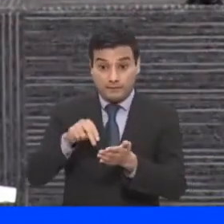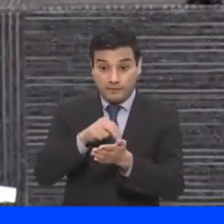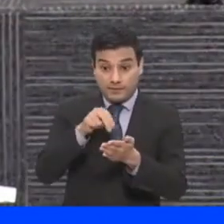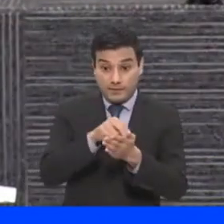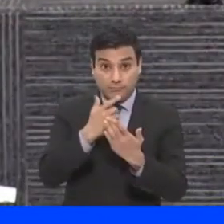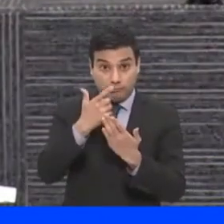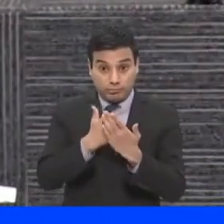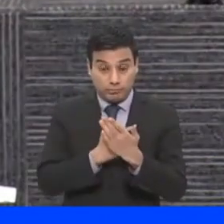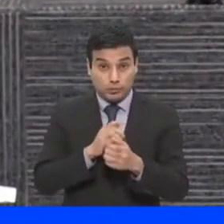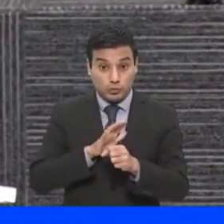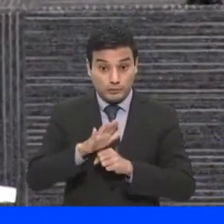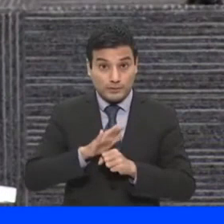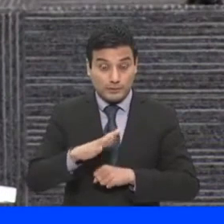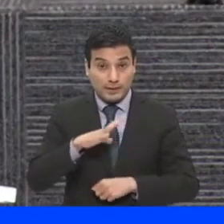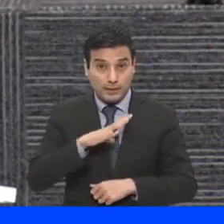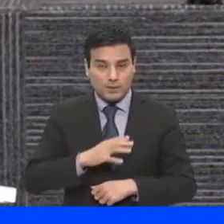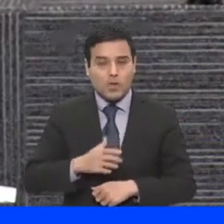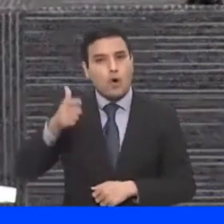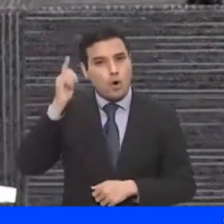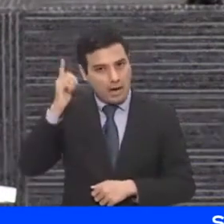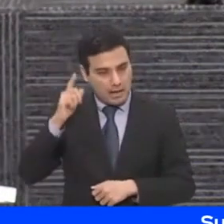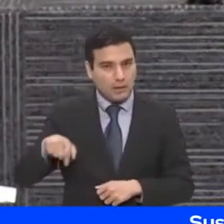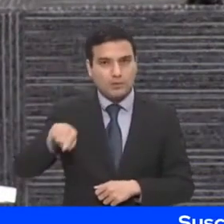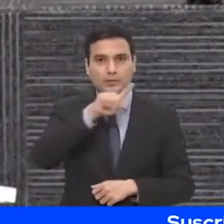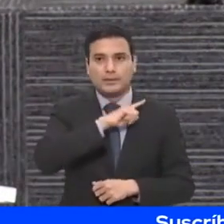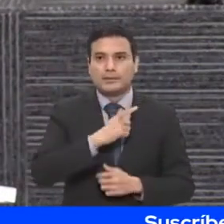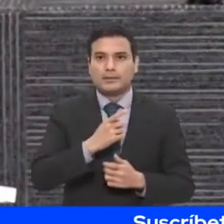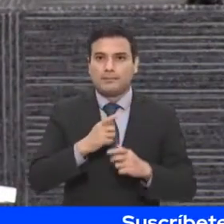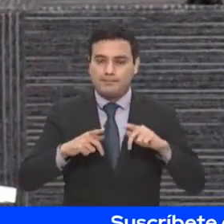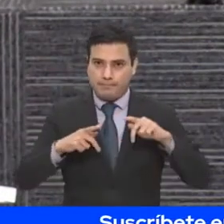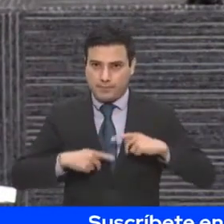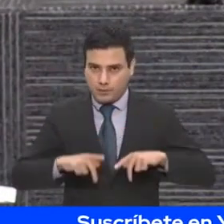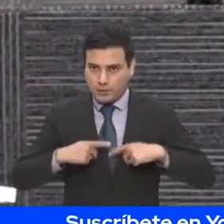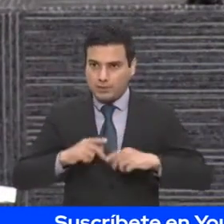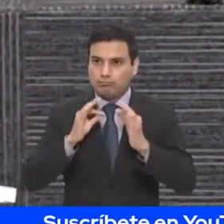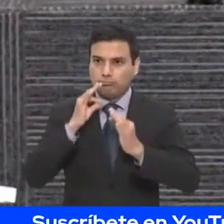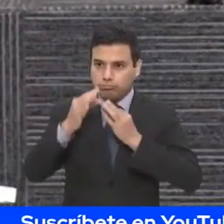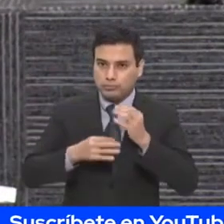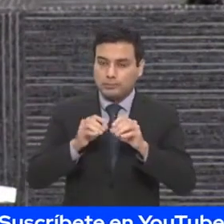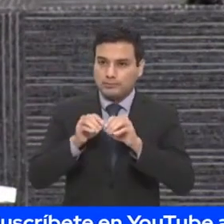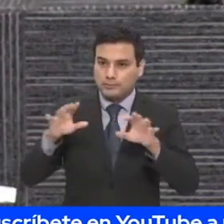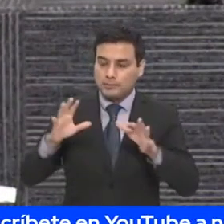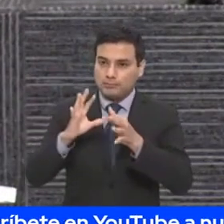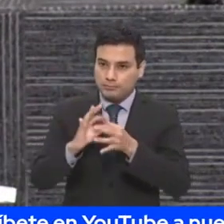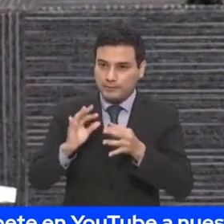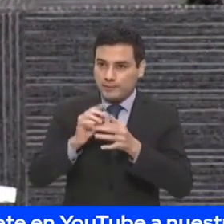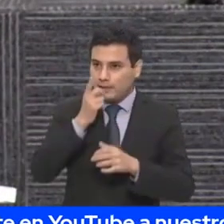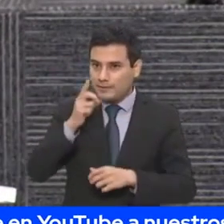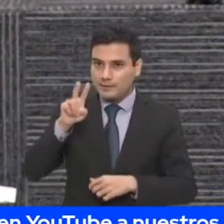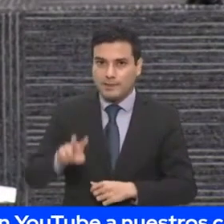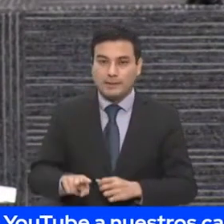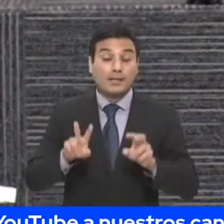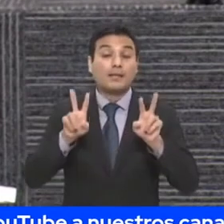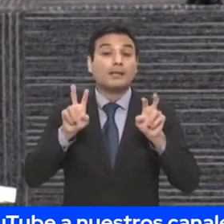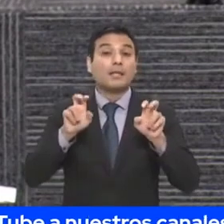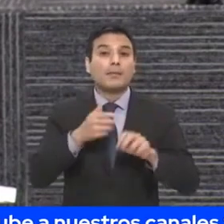firmas. Ojalá lo hicieran mediante procesos democráticos, informándole a la gente lo que realmente es una revocación de